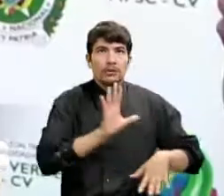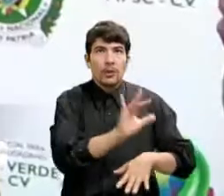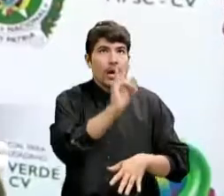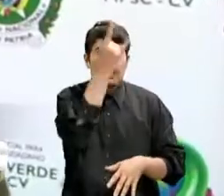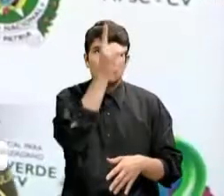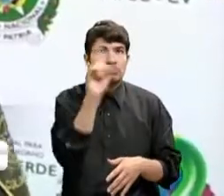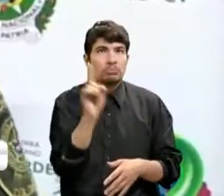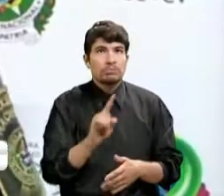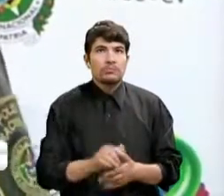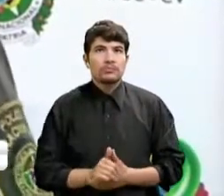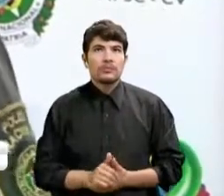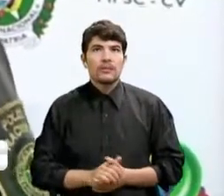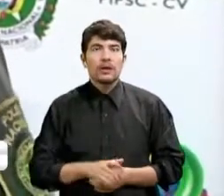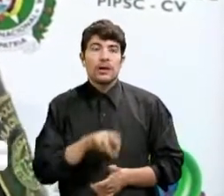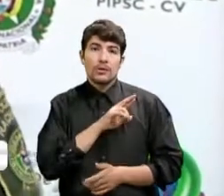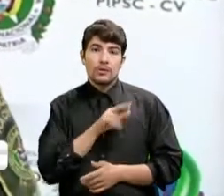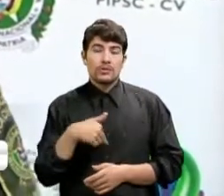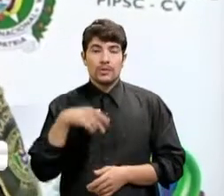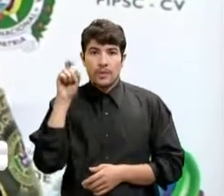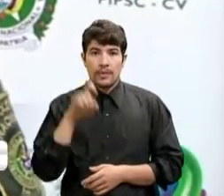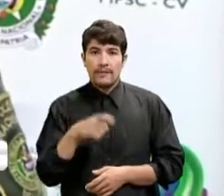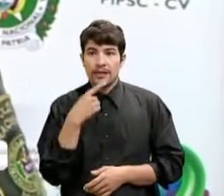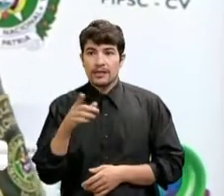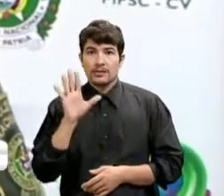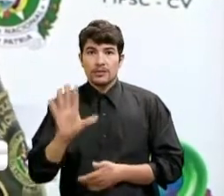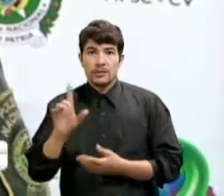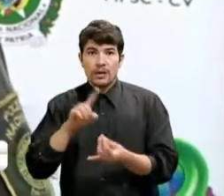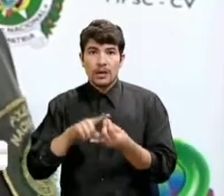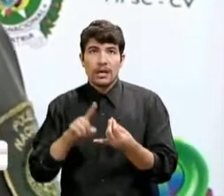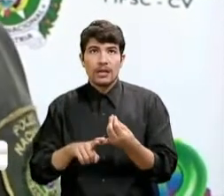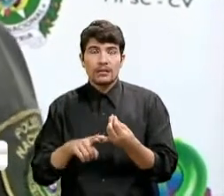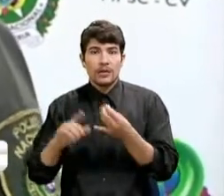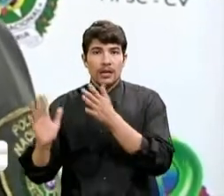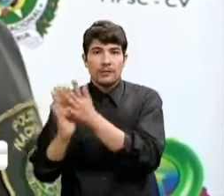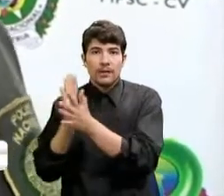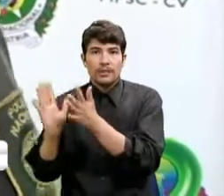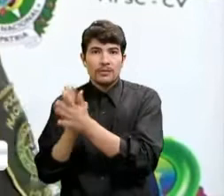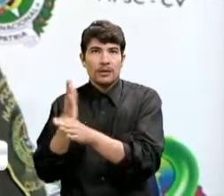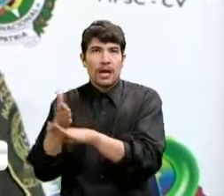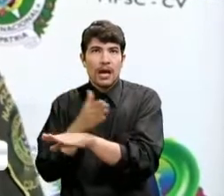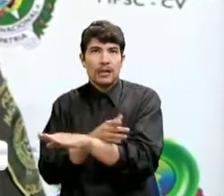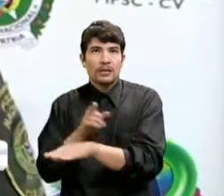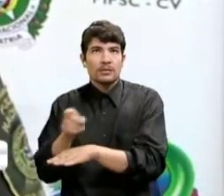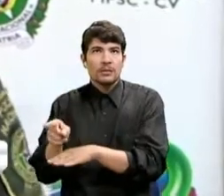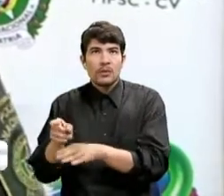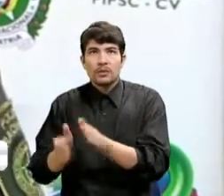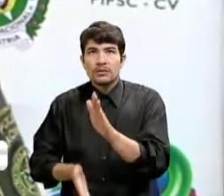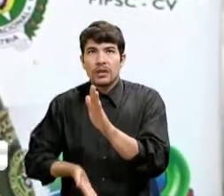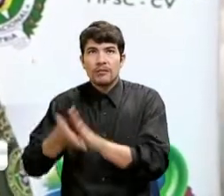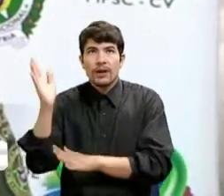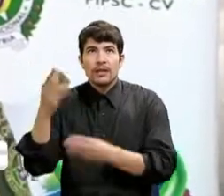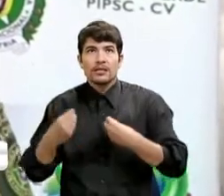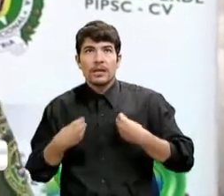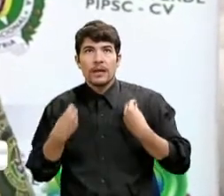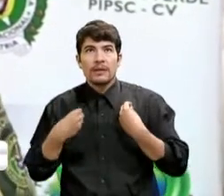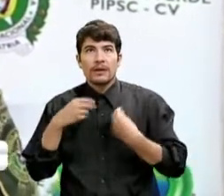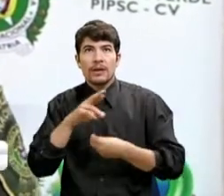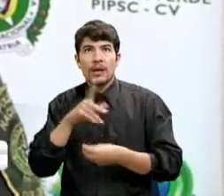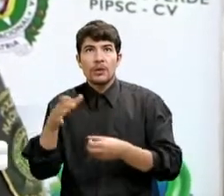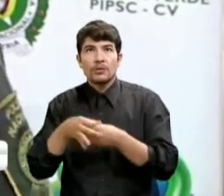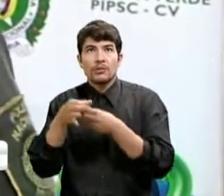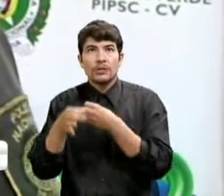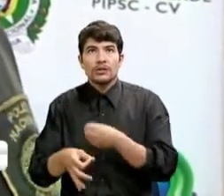bueno tenemos que decir que en cuanto a este caso pues la información inicial es que ellos se fueron a recibir a otro municipio